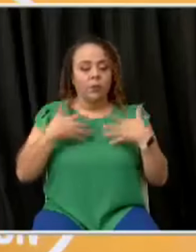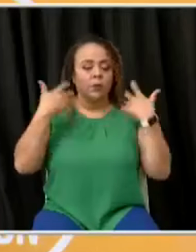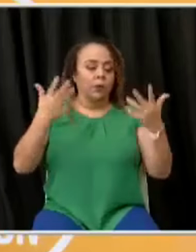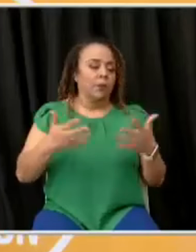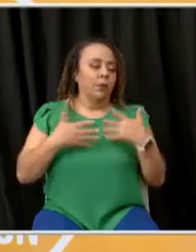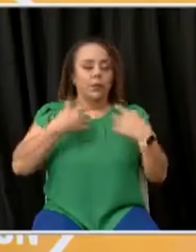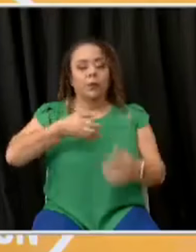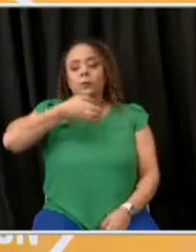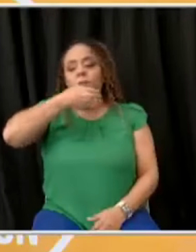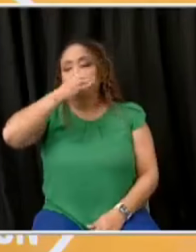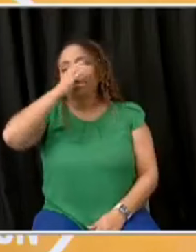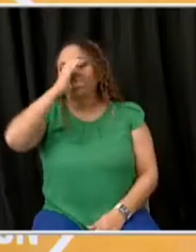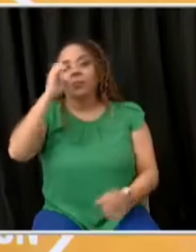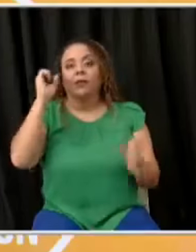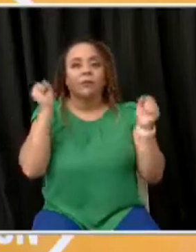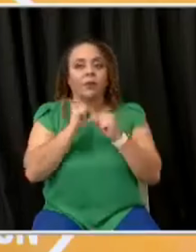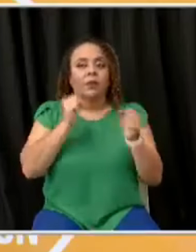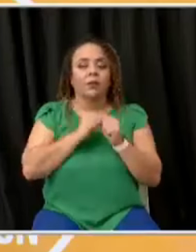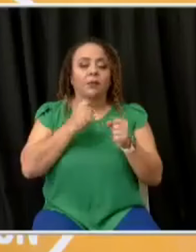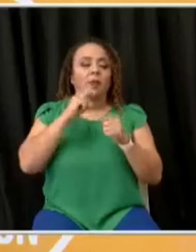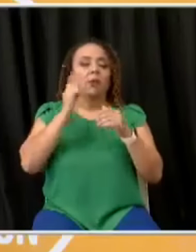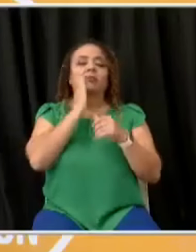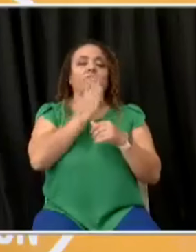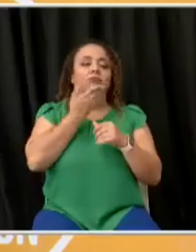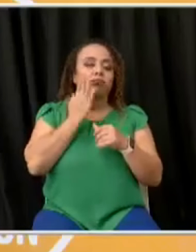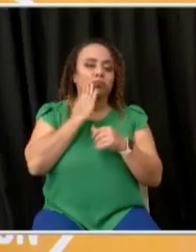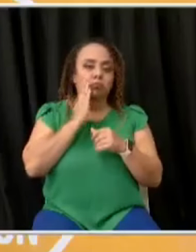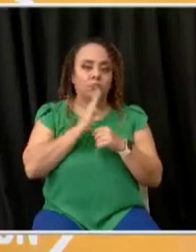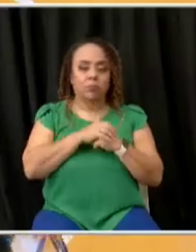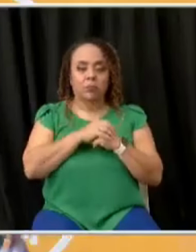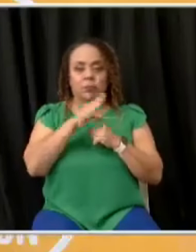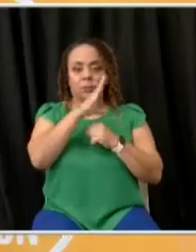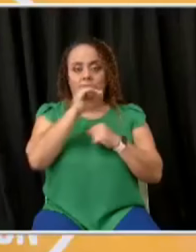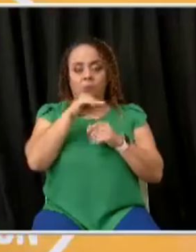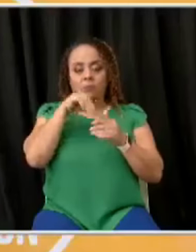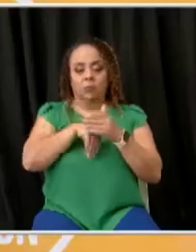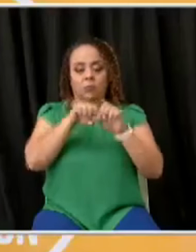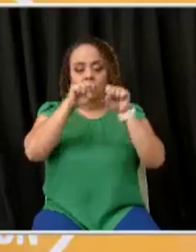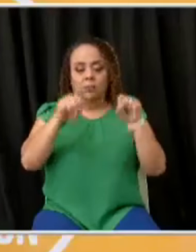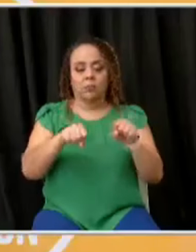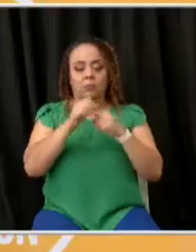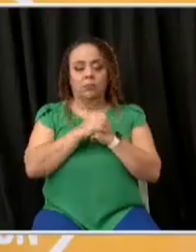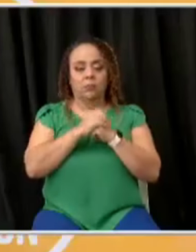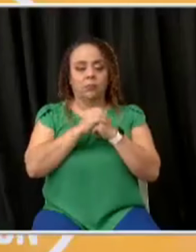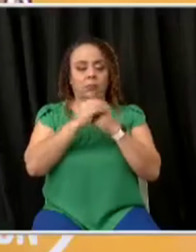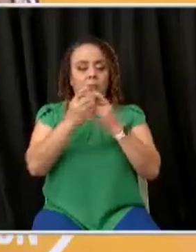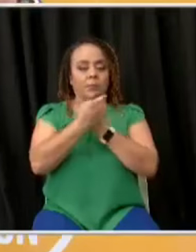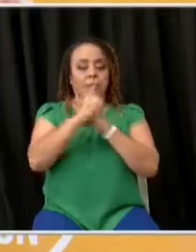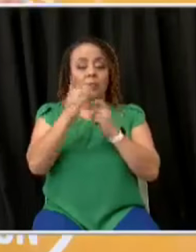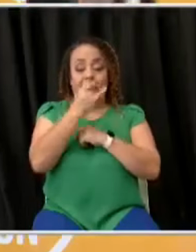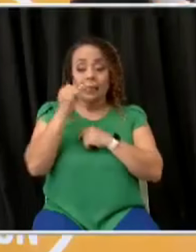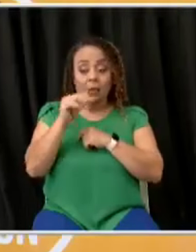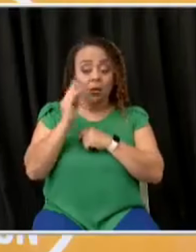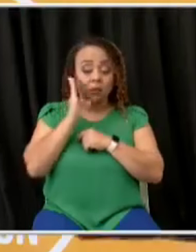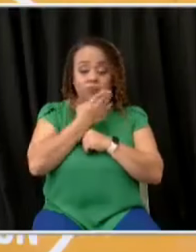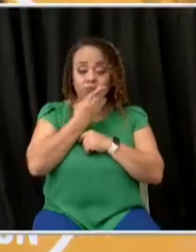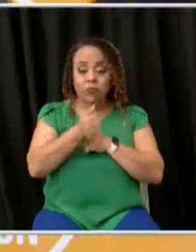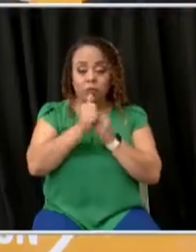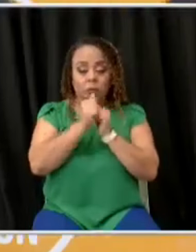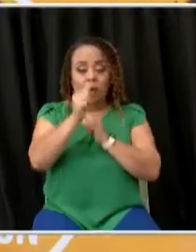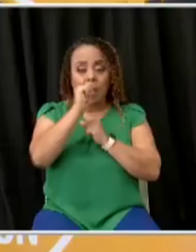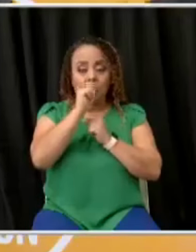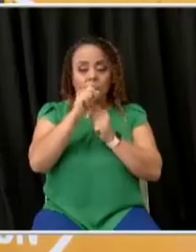tomar líquidos fríos que va a meter hacia el sistema digestivo, cambios de temperatura significativos, y si no, poco a poco lo vamos